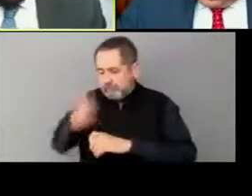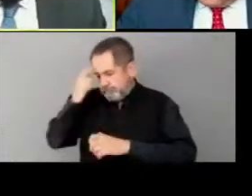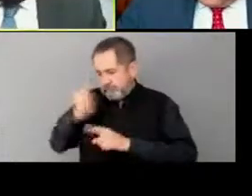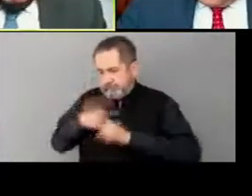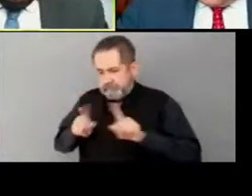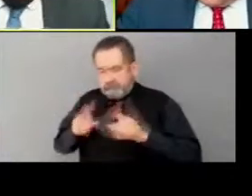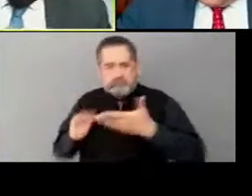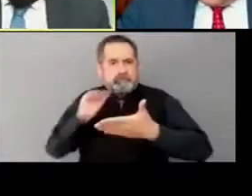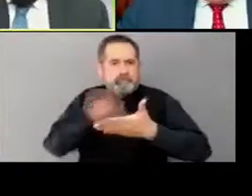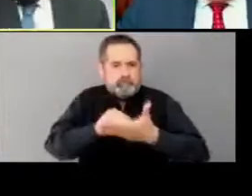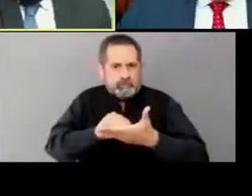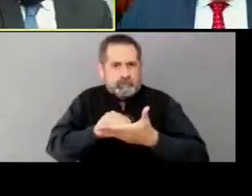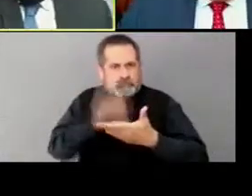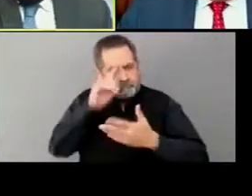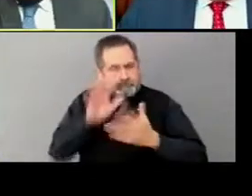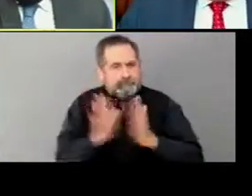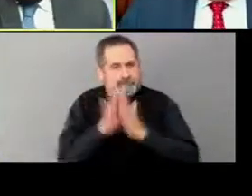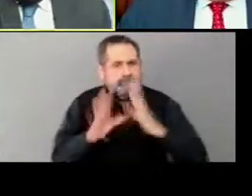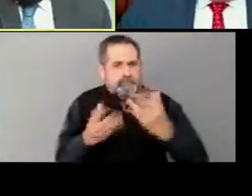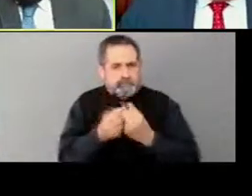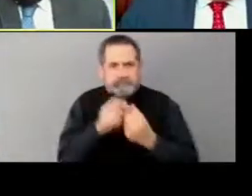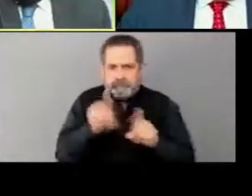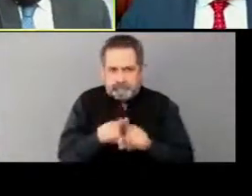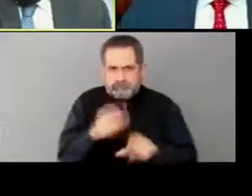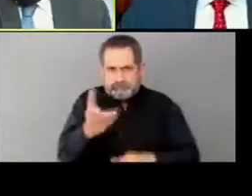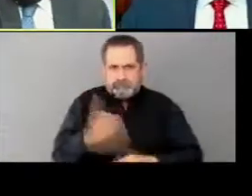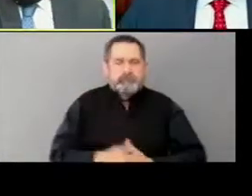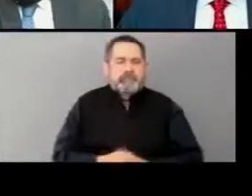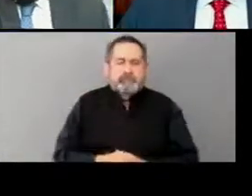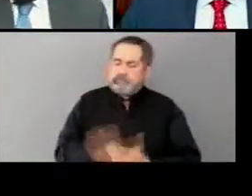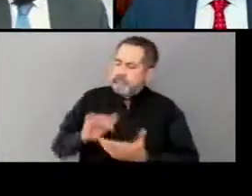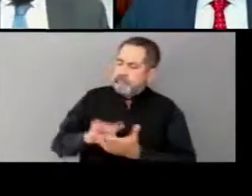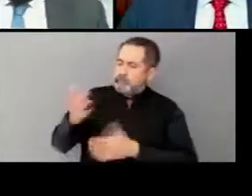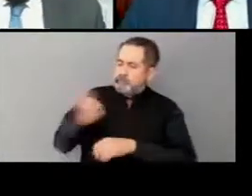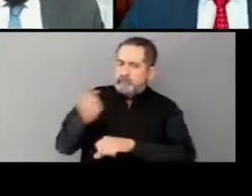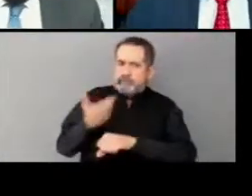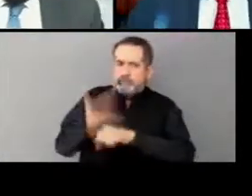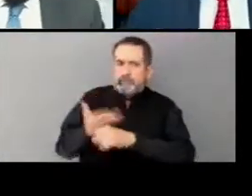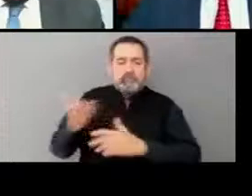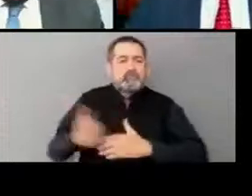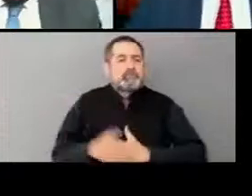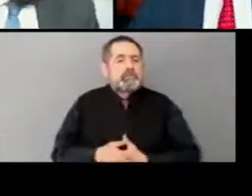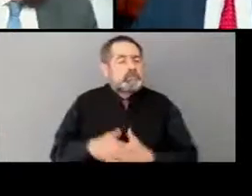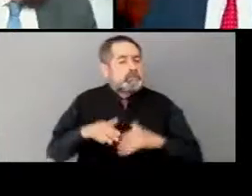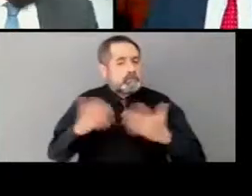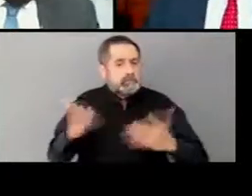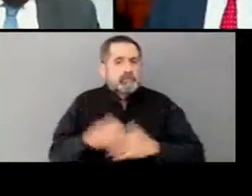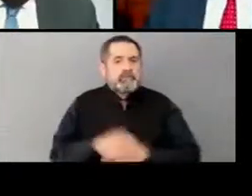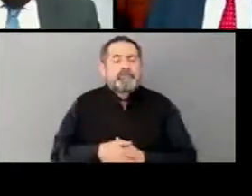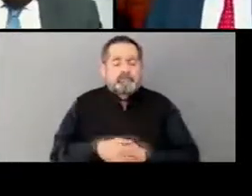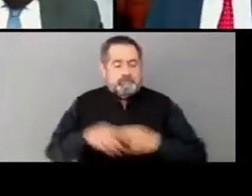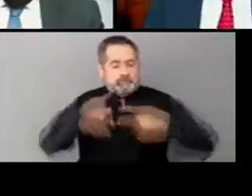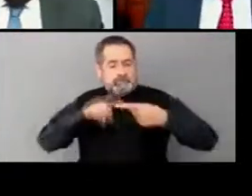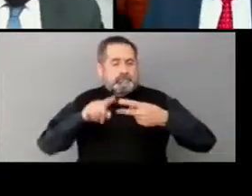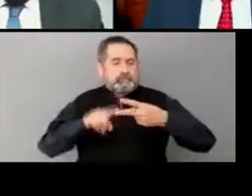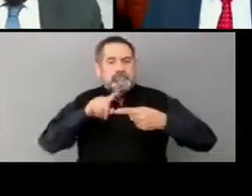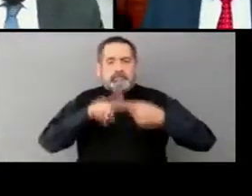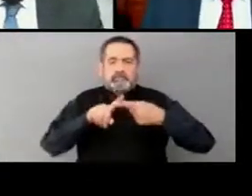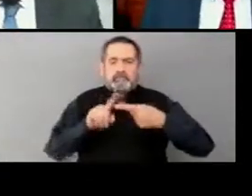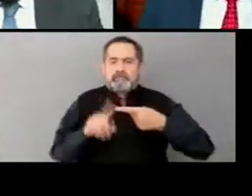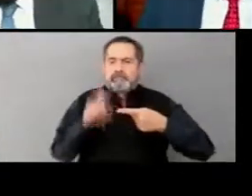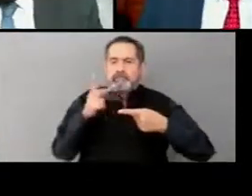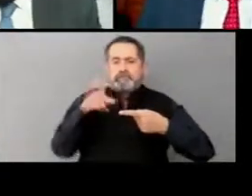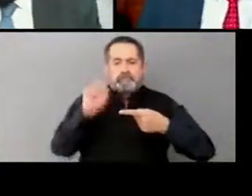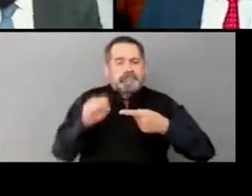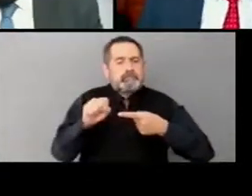será en términos de su intervención. Muchísimas gracias, secretario. En consecuencia, en el procedimiento especial sancionador